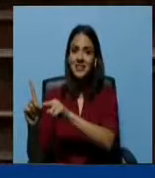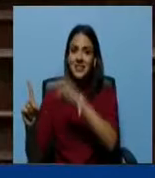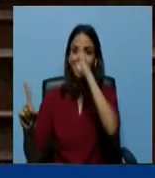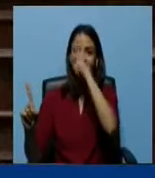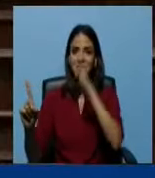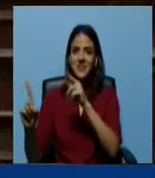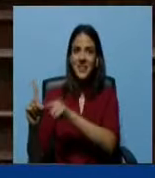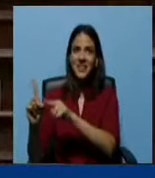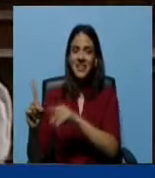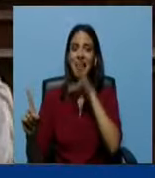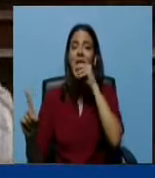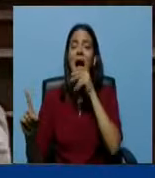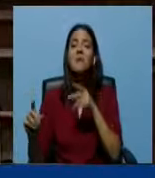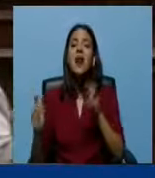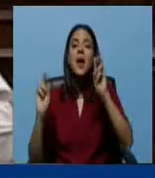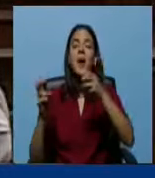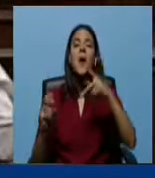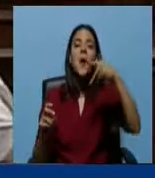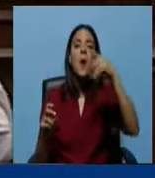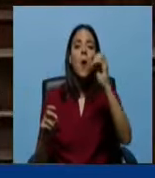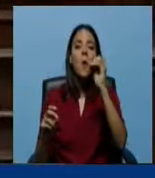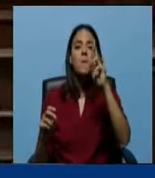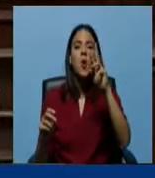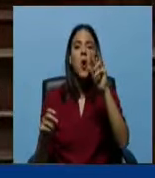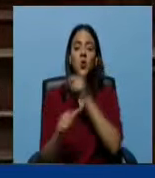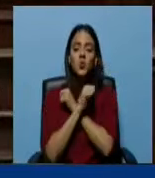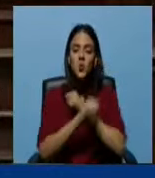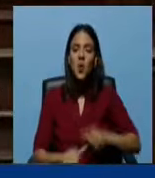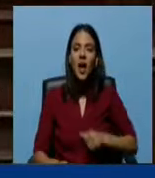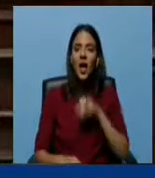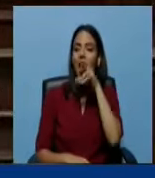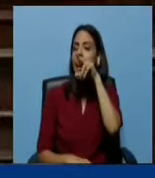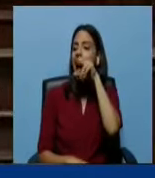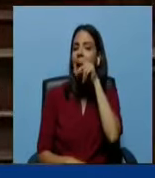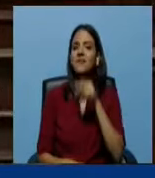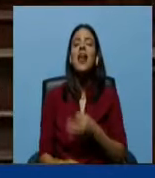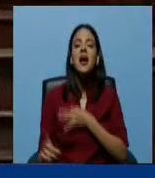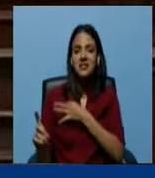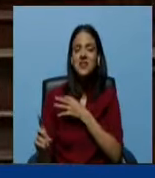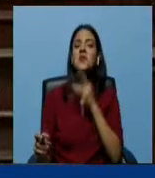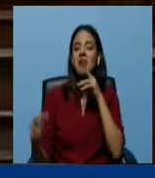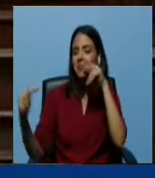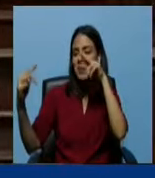Jornalista, pues sé. Yo, operador Metrobús.